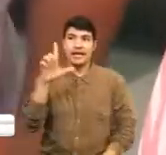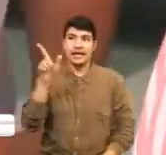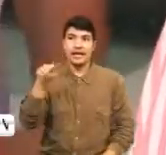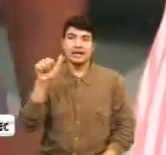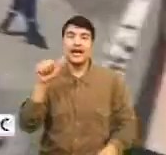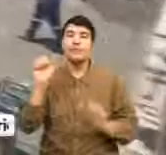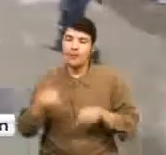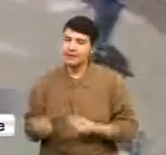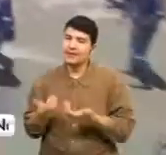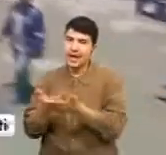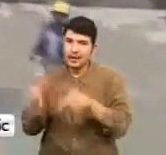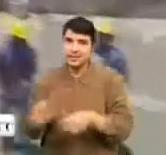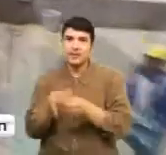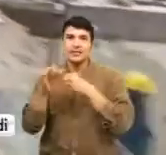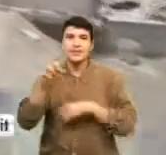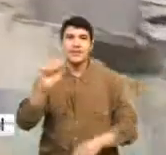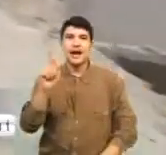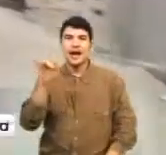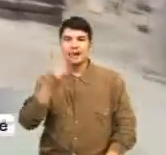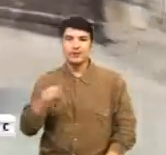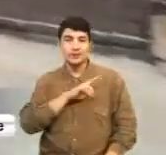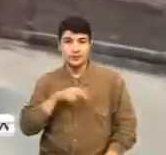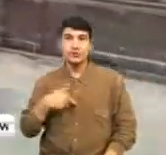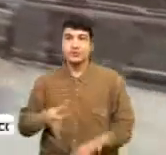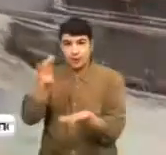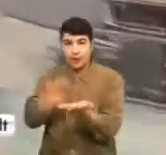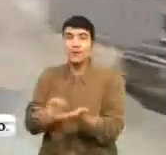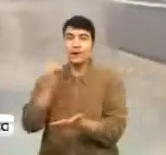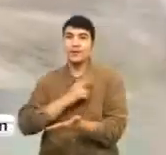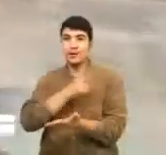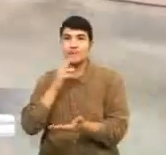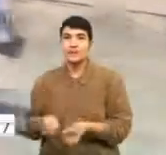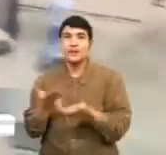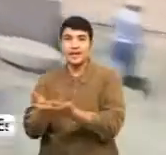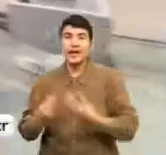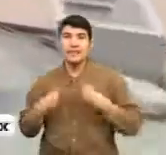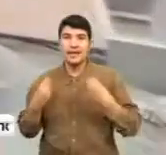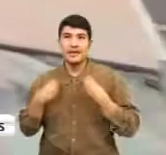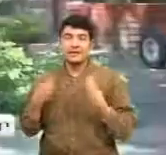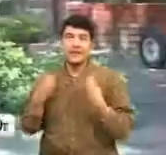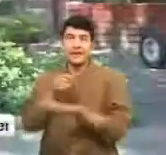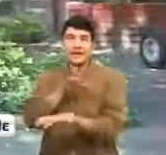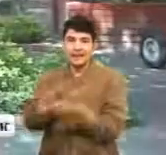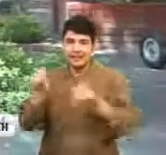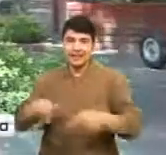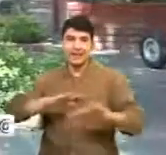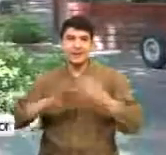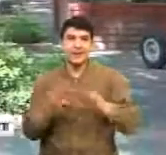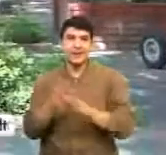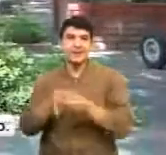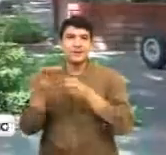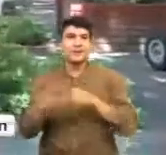pacientes así que de esta forma cumplimos nuestro compromiso de traer vivienda gratis para la comunidad de nuestro municipio pero además